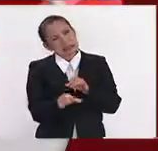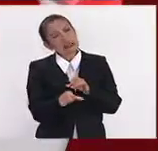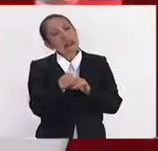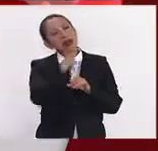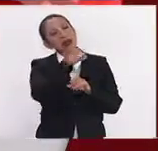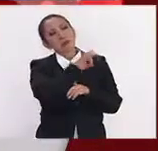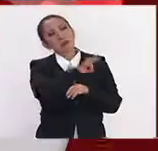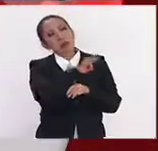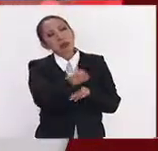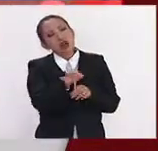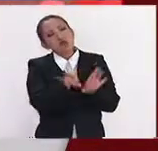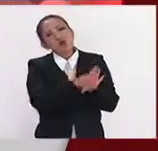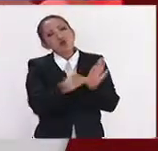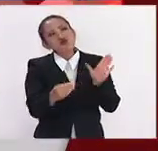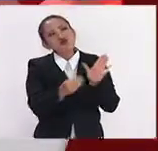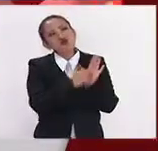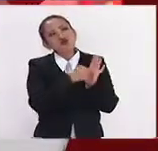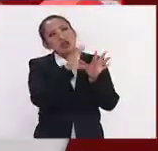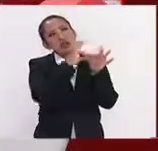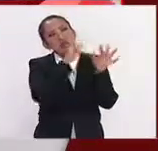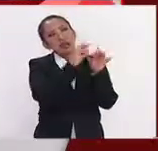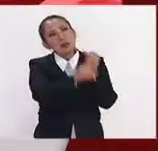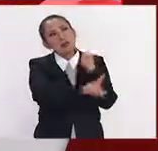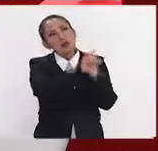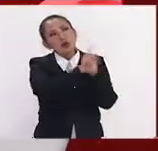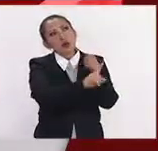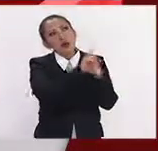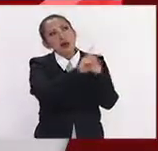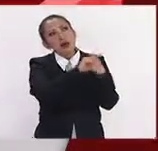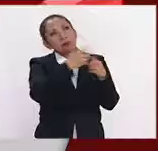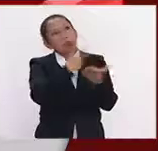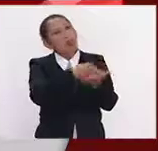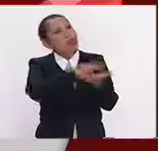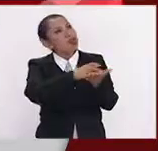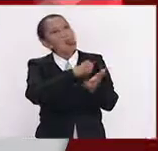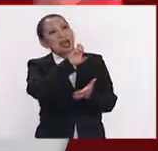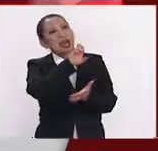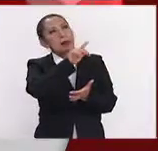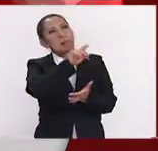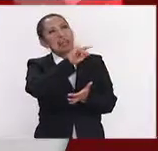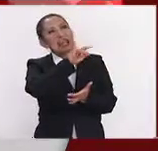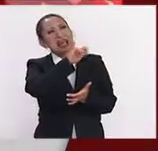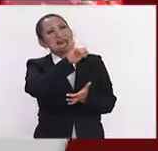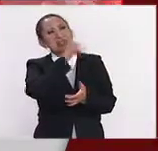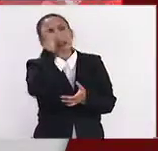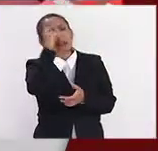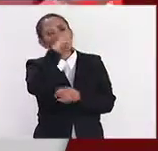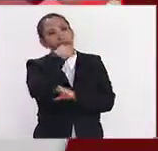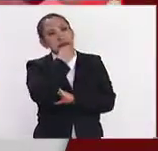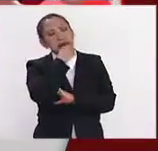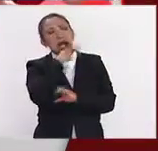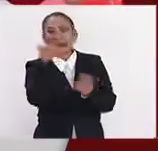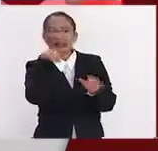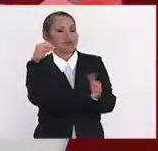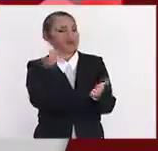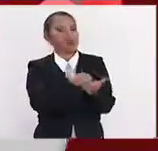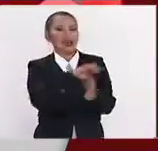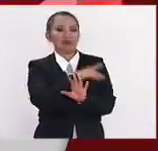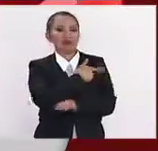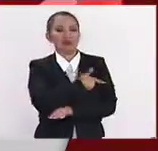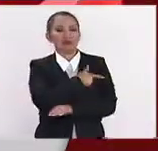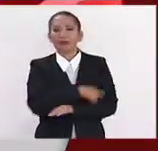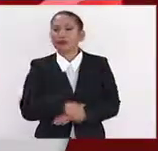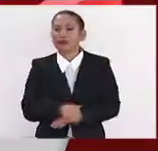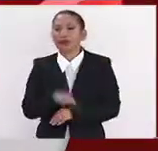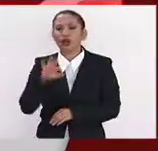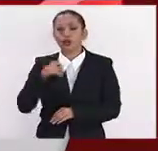que pudiera explicar una crisis y todo el proceso de la epilepsia, pues sí fue difícil. Al final lo logré y creo que fue lo que les gustó. Eduardo,